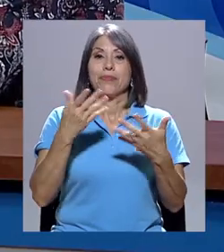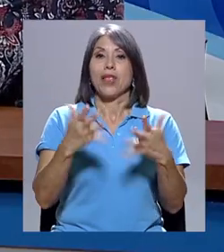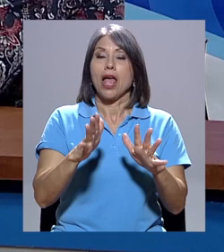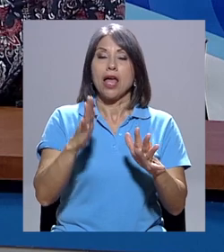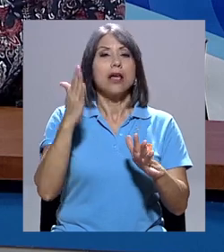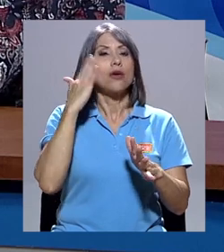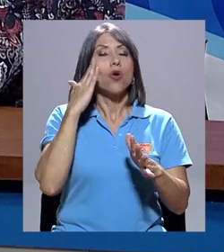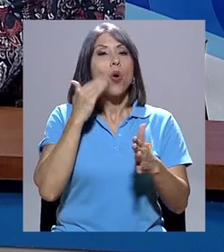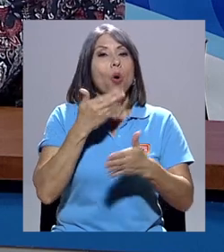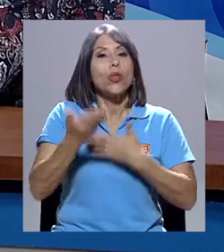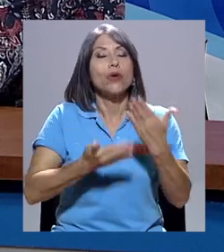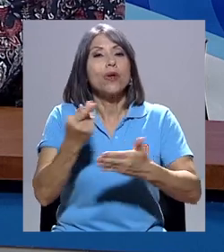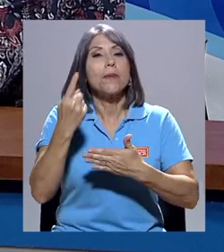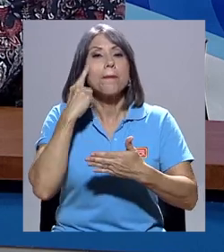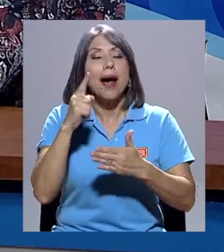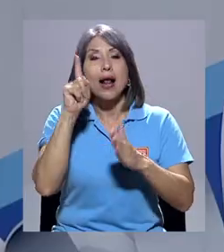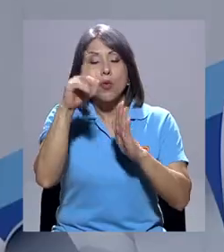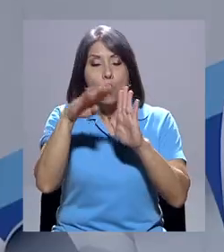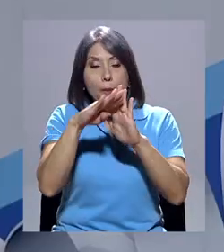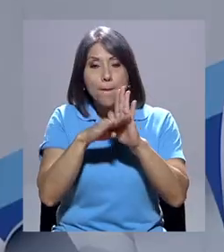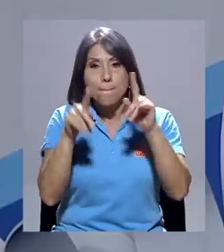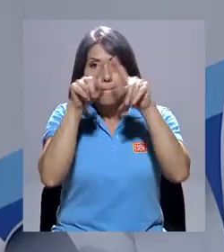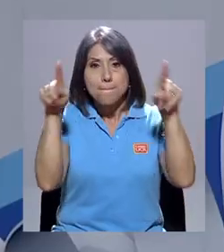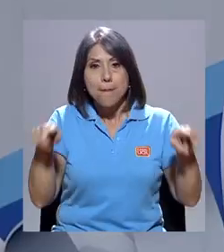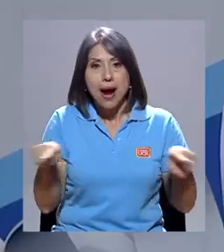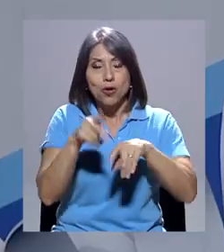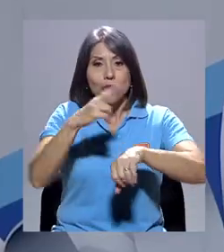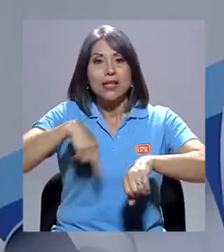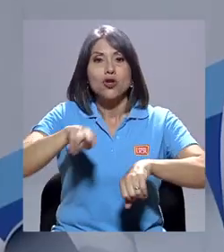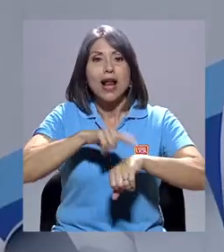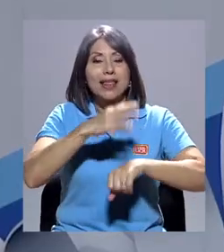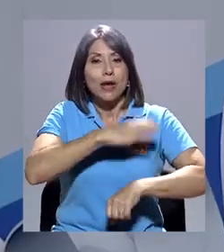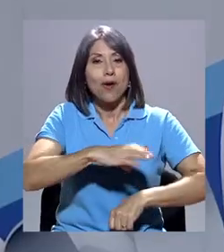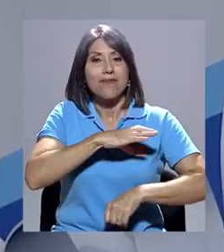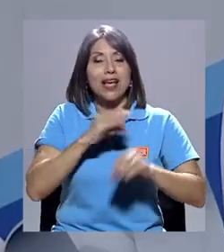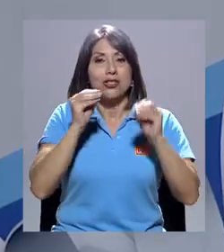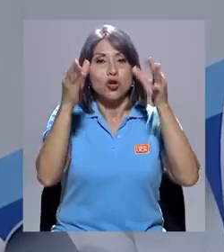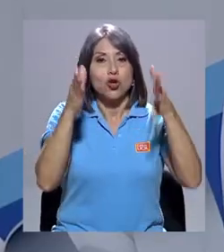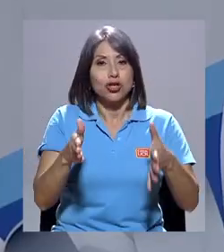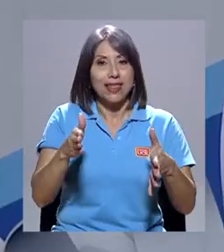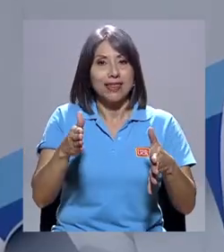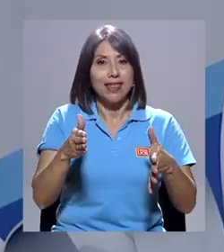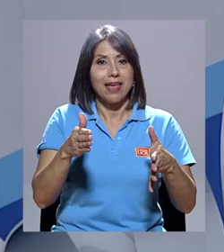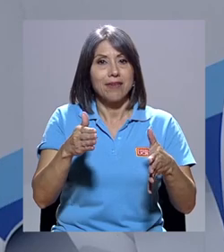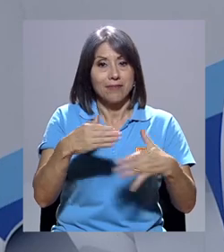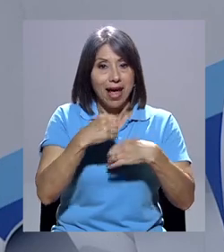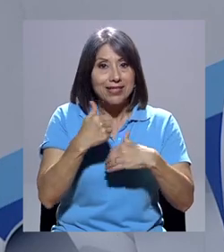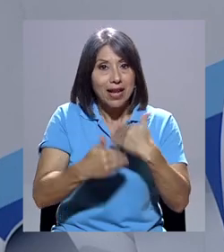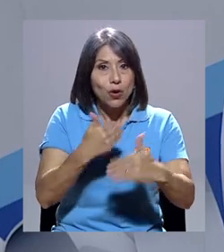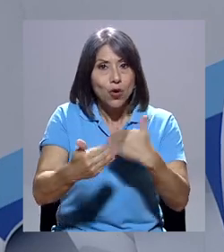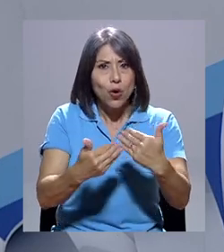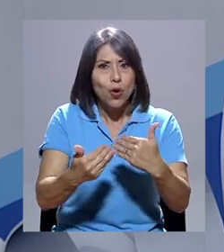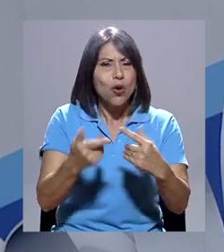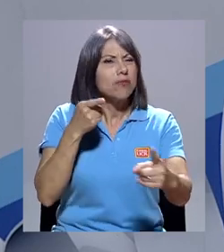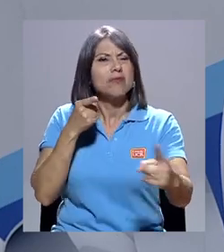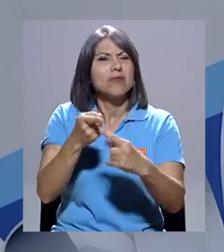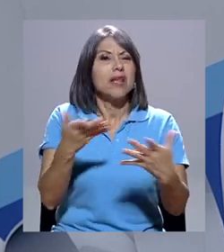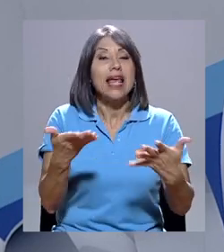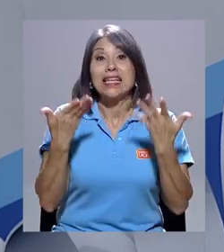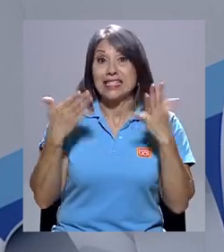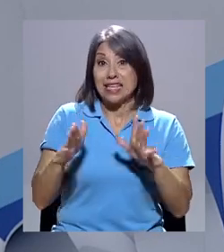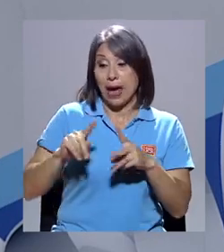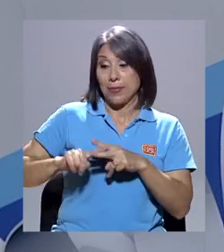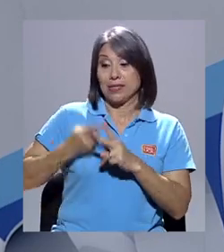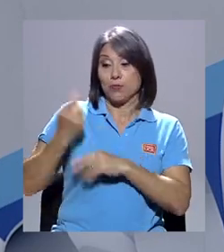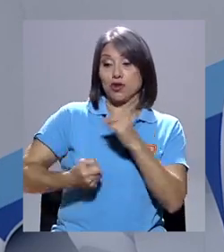lograr un marco nacional de cualificaciones docente cuál es que lo que se pretende con esto ya hay una comisión que estamos bajando de principio de